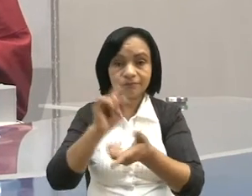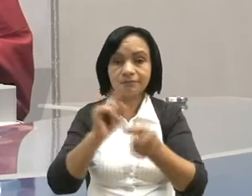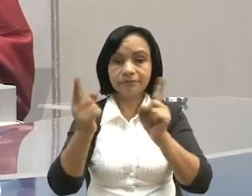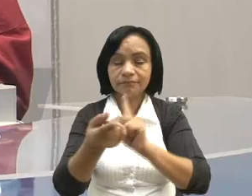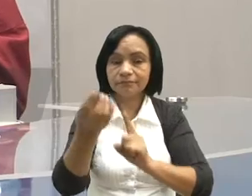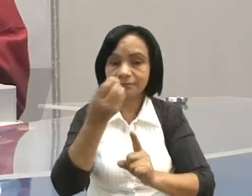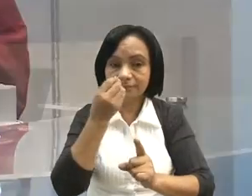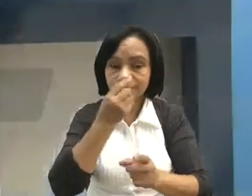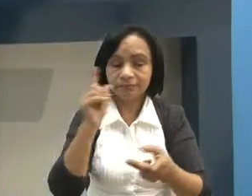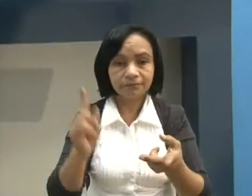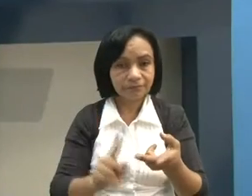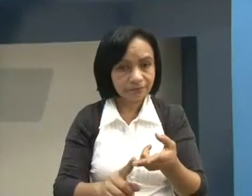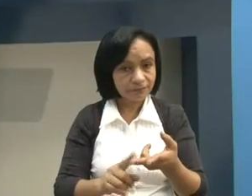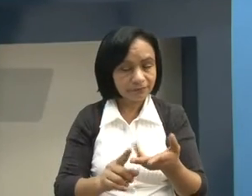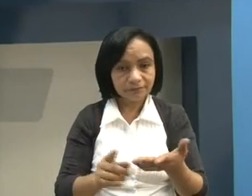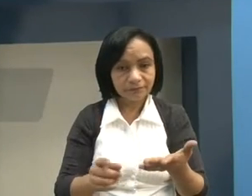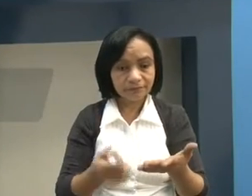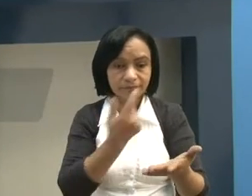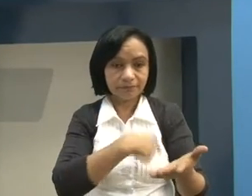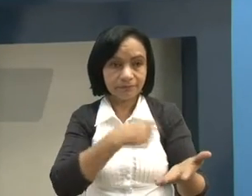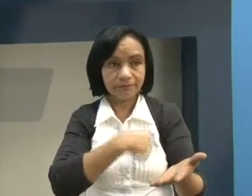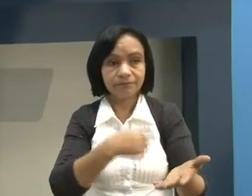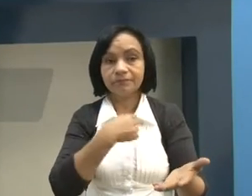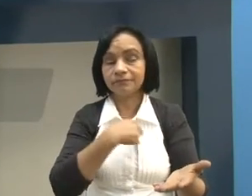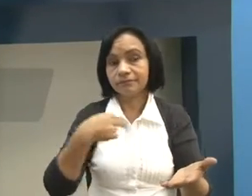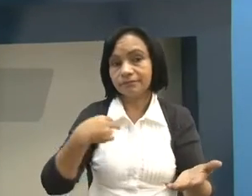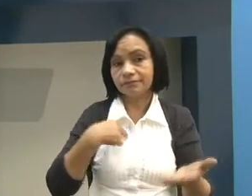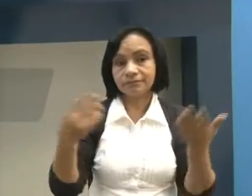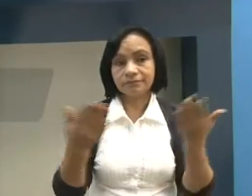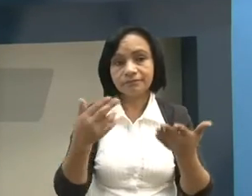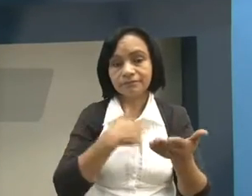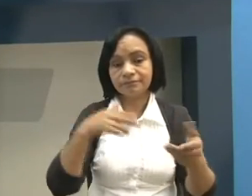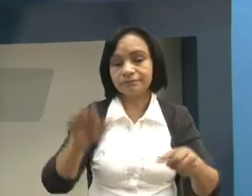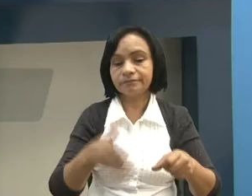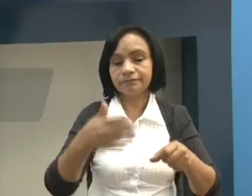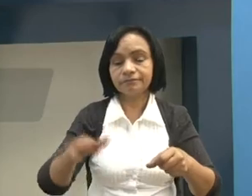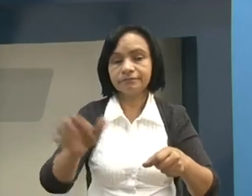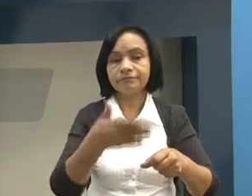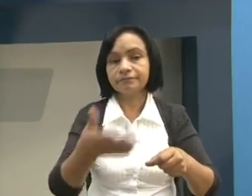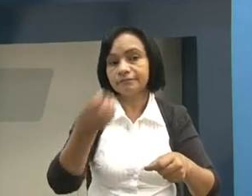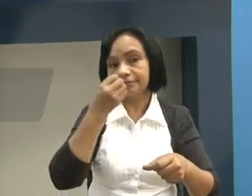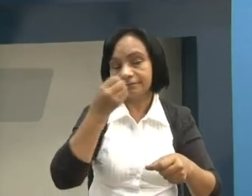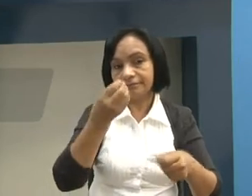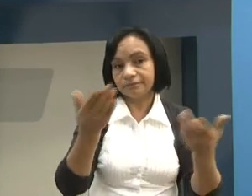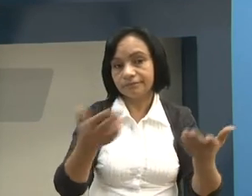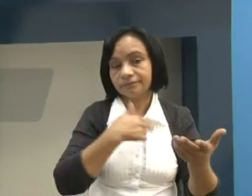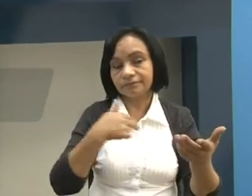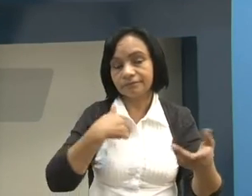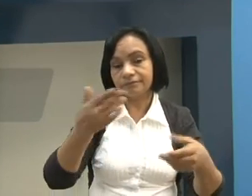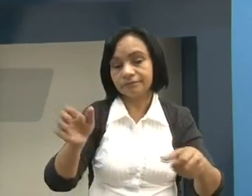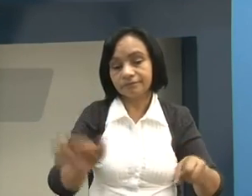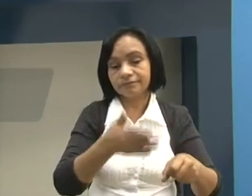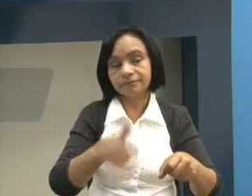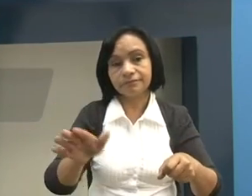hábitos de alimentación, tenemos que en las escuelas crear cómo es que se procesan y se elaboran o se producen los